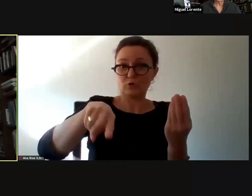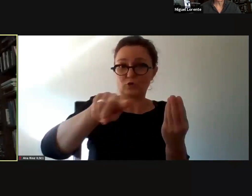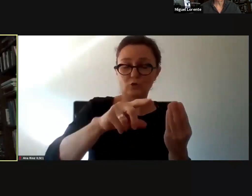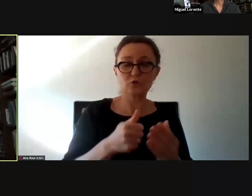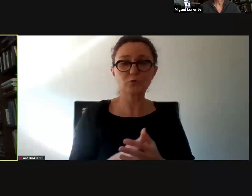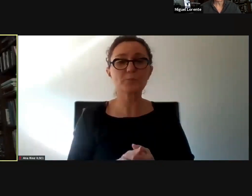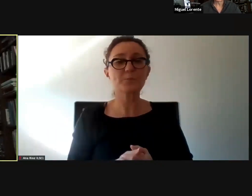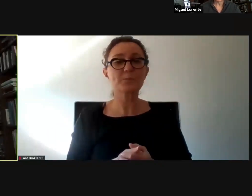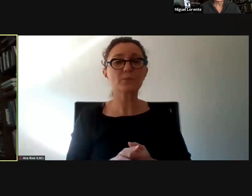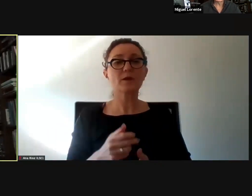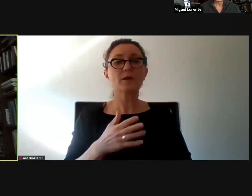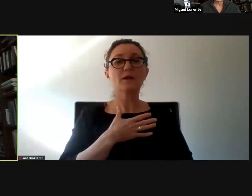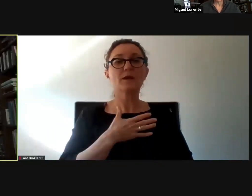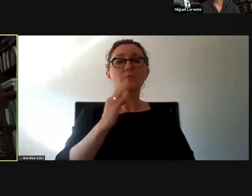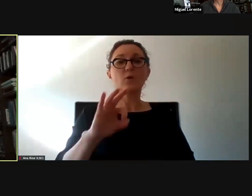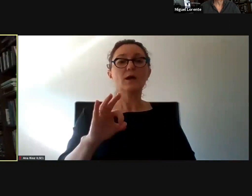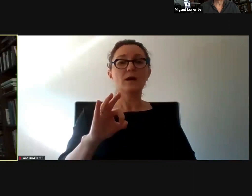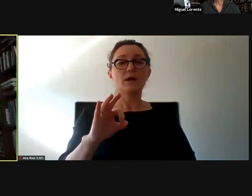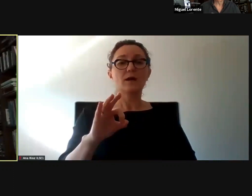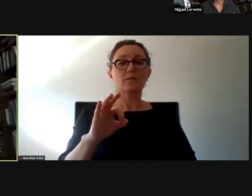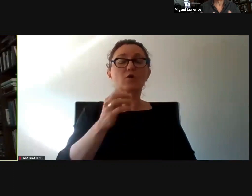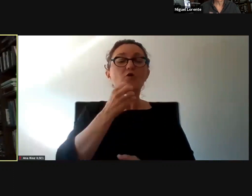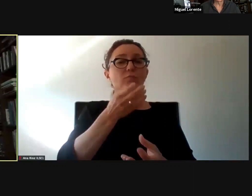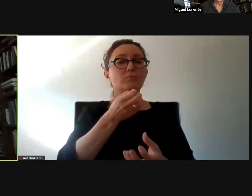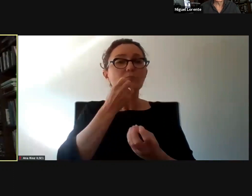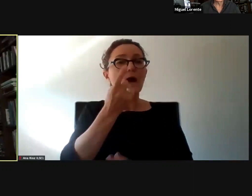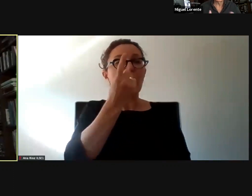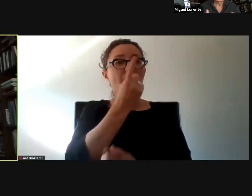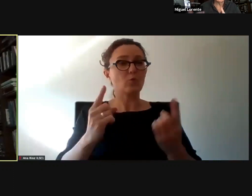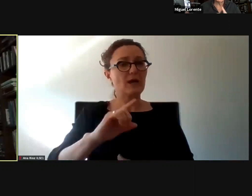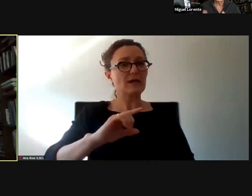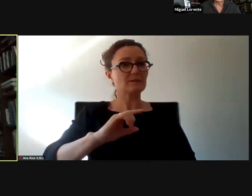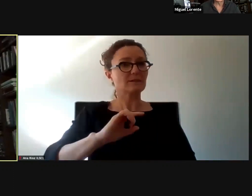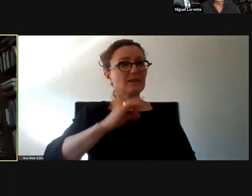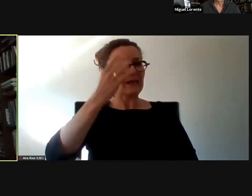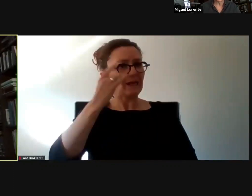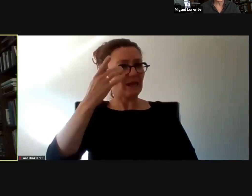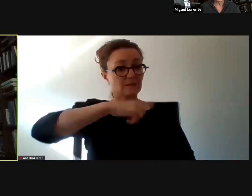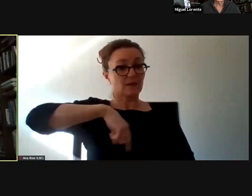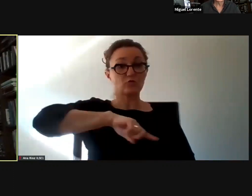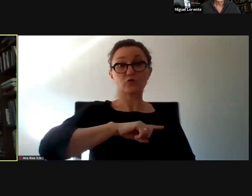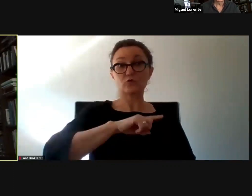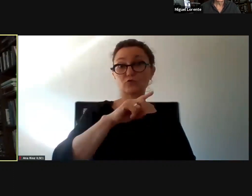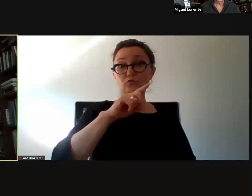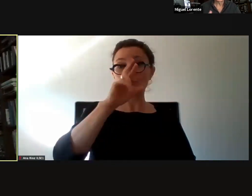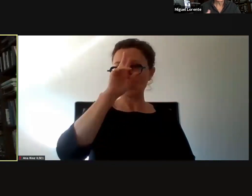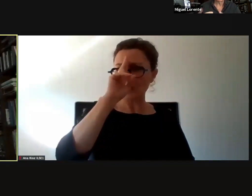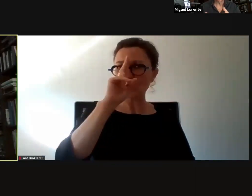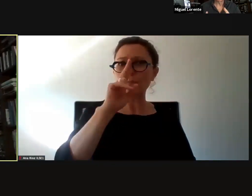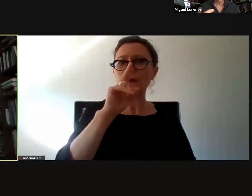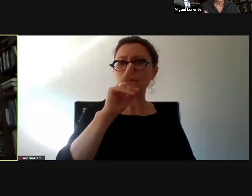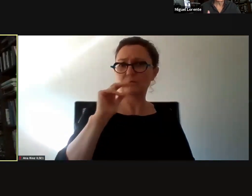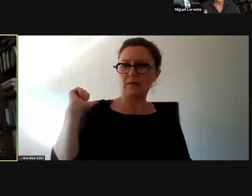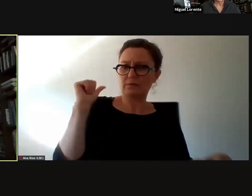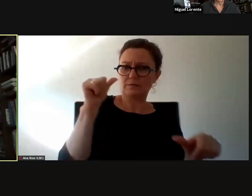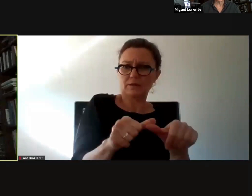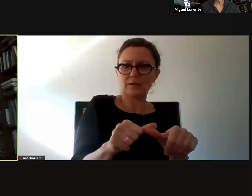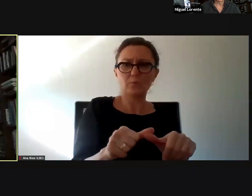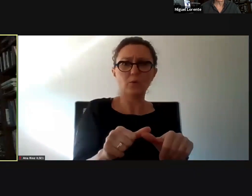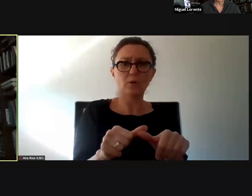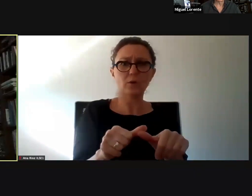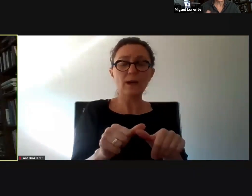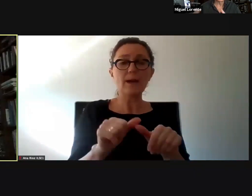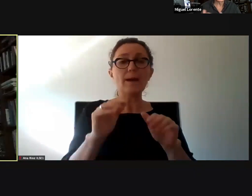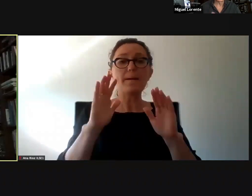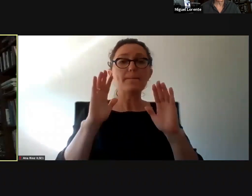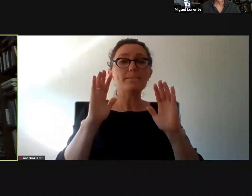algunas ideas y referencias sobre temas que nos preocupan y que nos preocupan desde hace muchos años, pero que el tiempo no